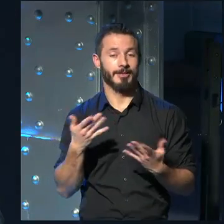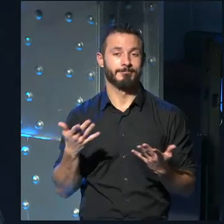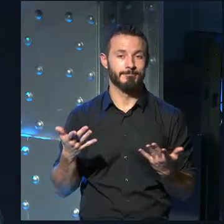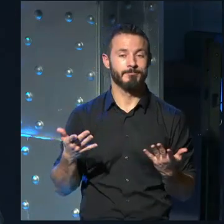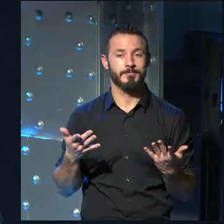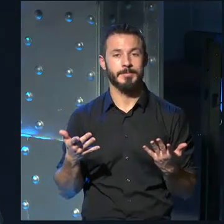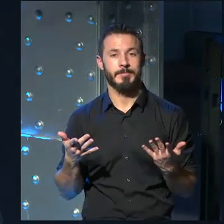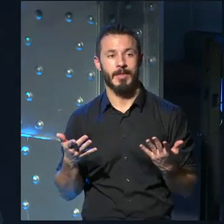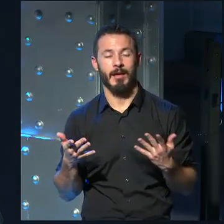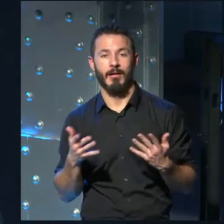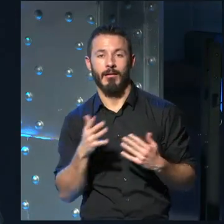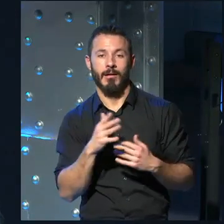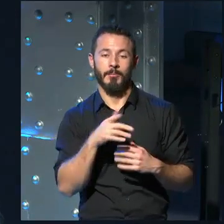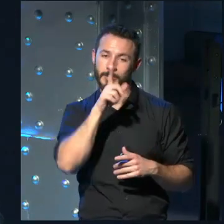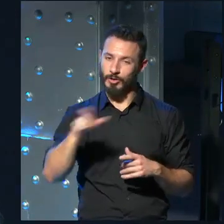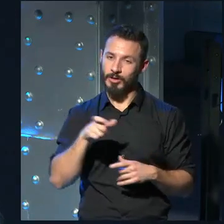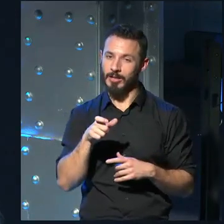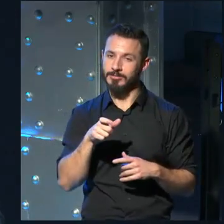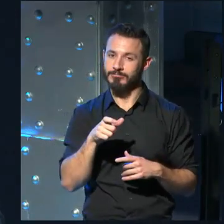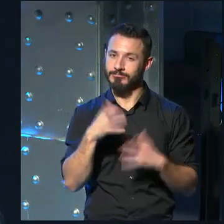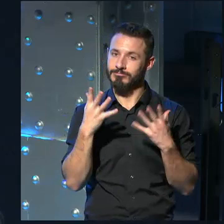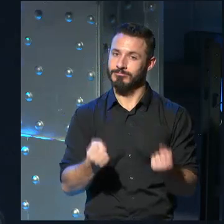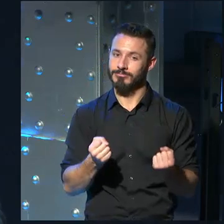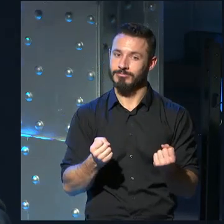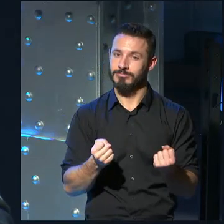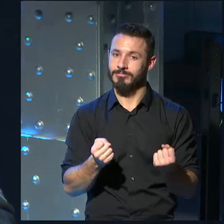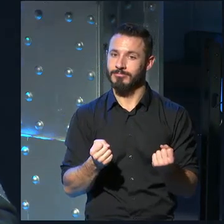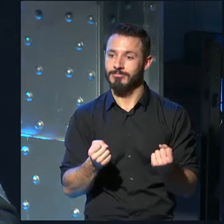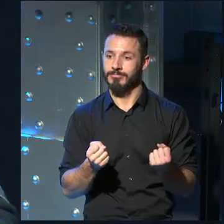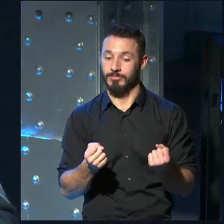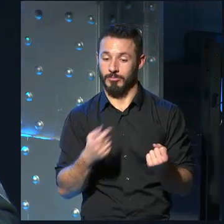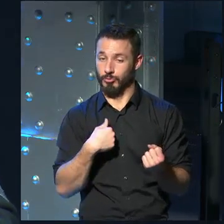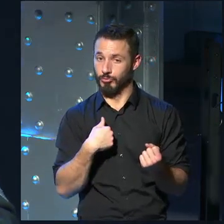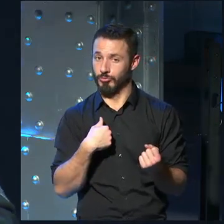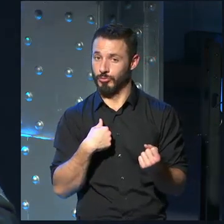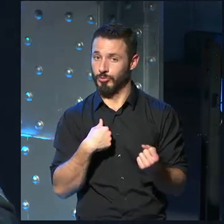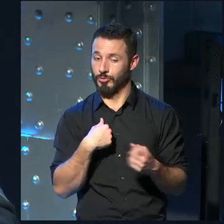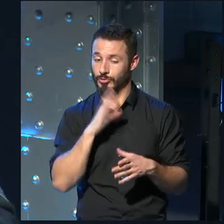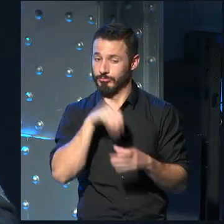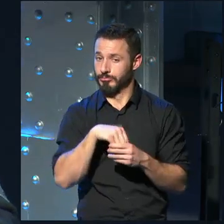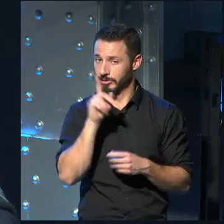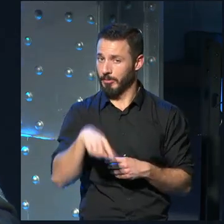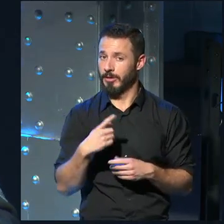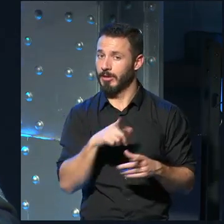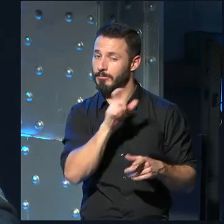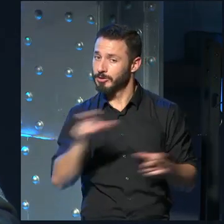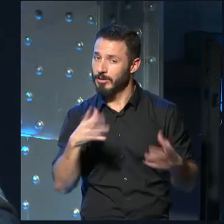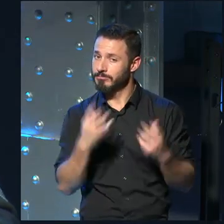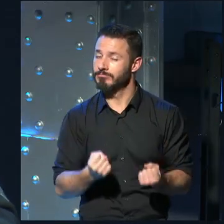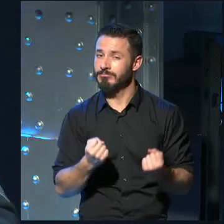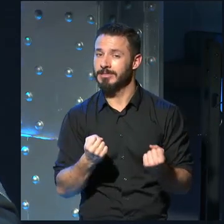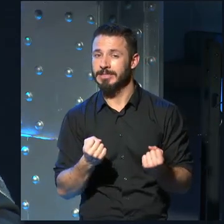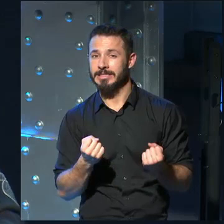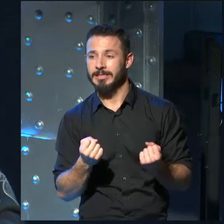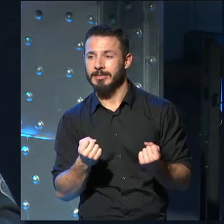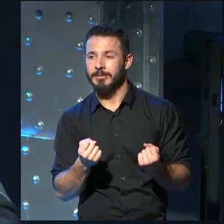todavía hay muchas personas, entre las cuales probablemente estemos muchos aquí presentes, que